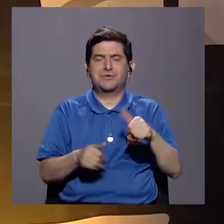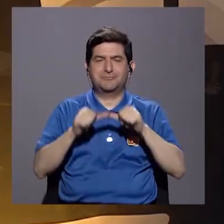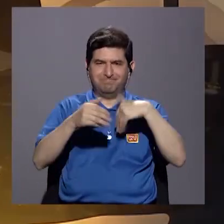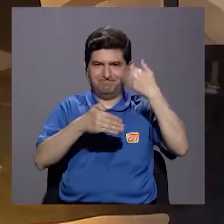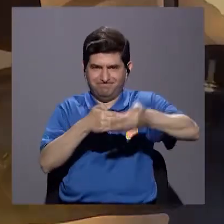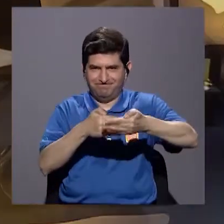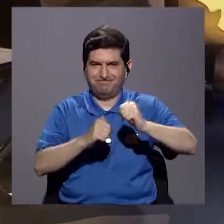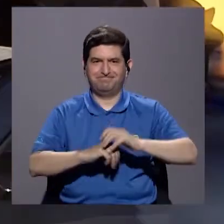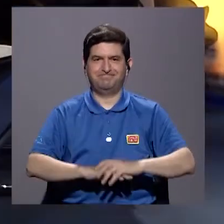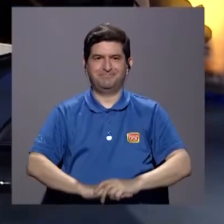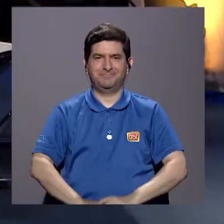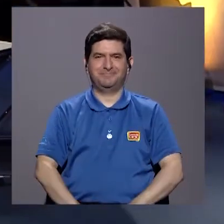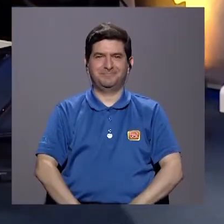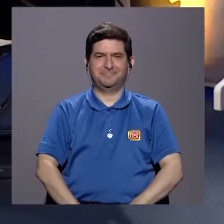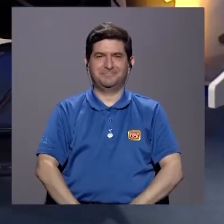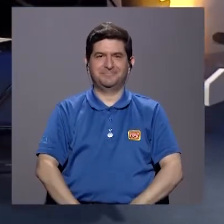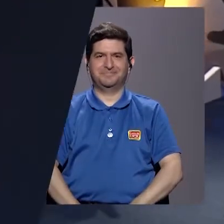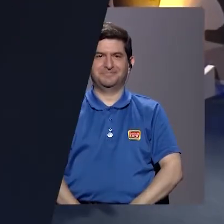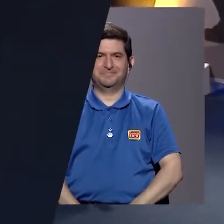regresamos.